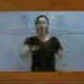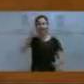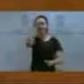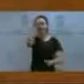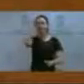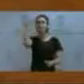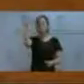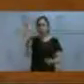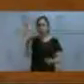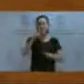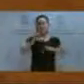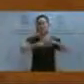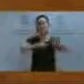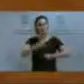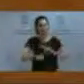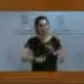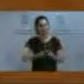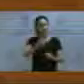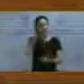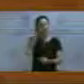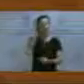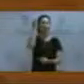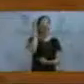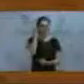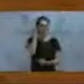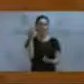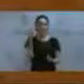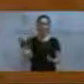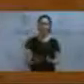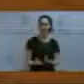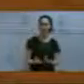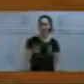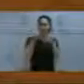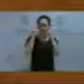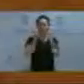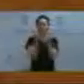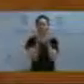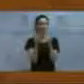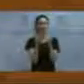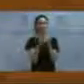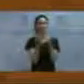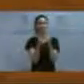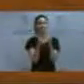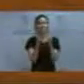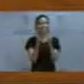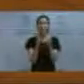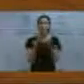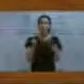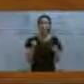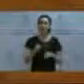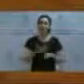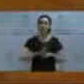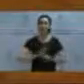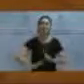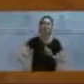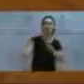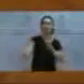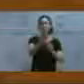de las familias, de los hombres y de las mujeres, y un esfuerzo, una ambición desmedida por